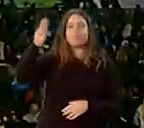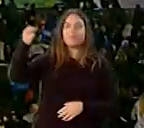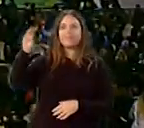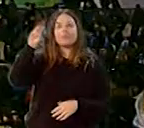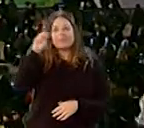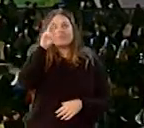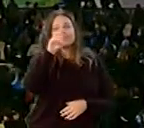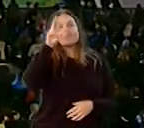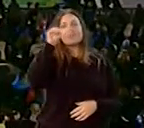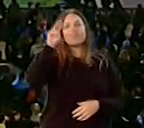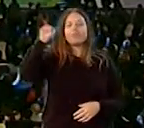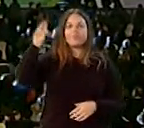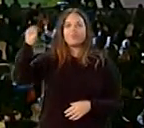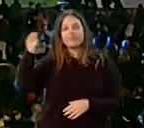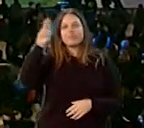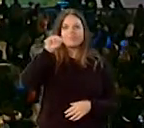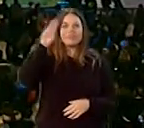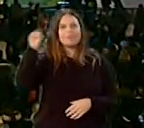para más